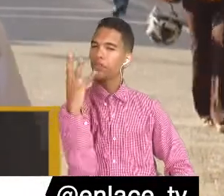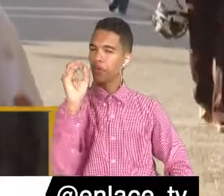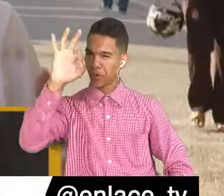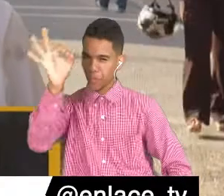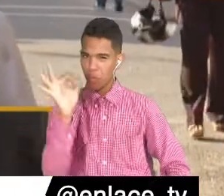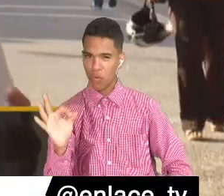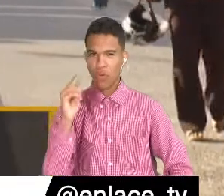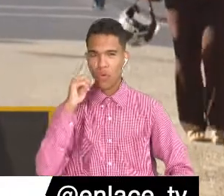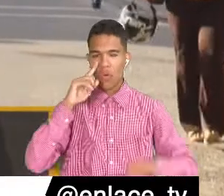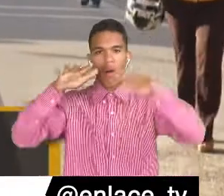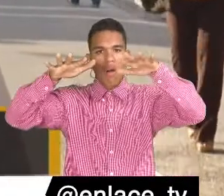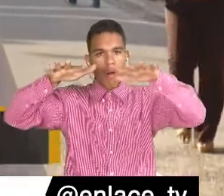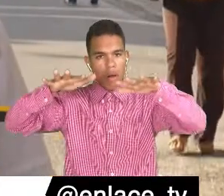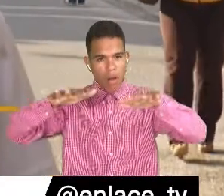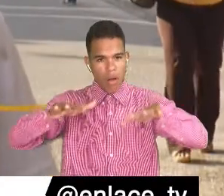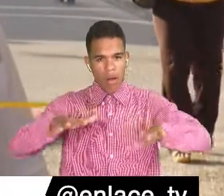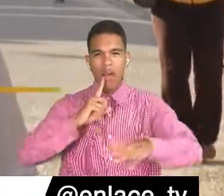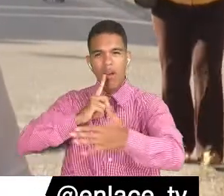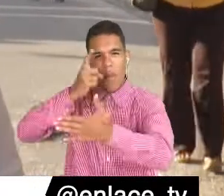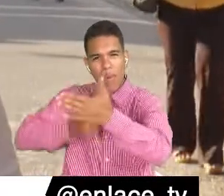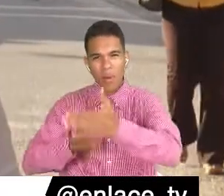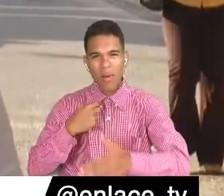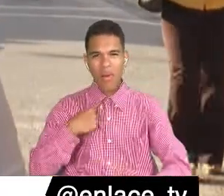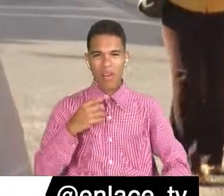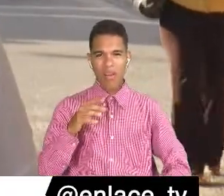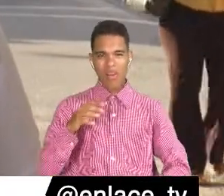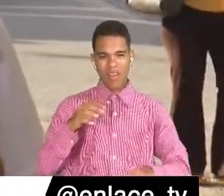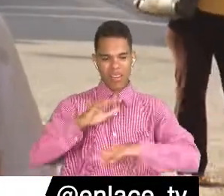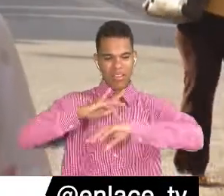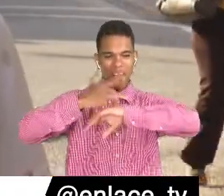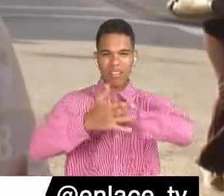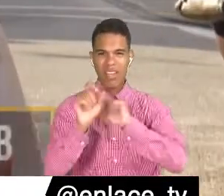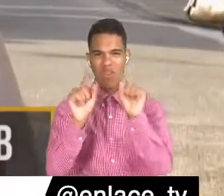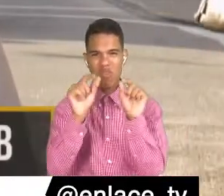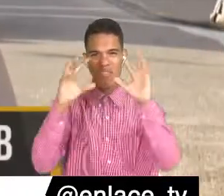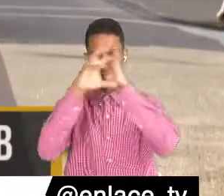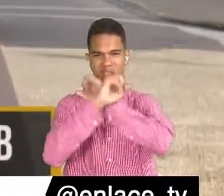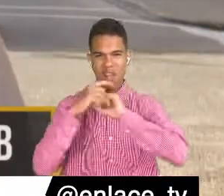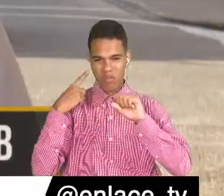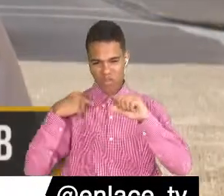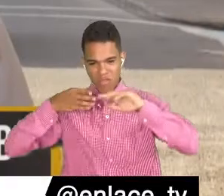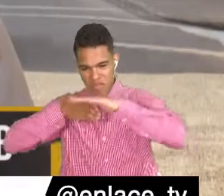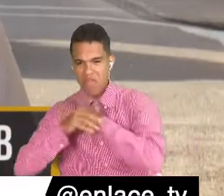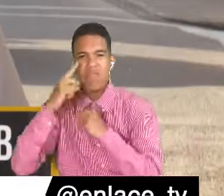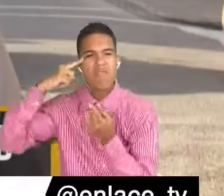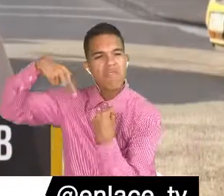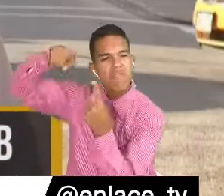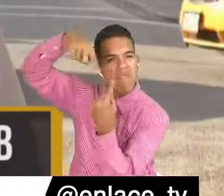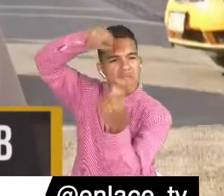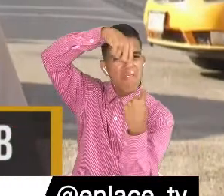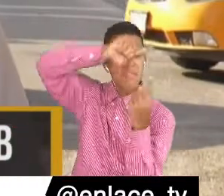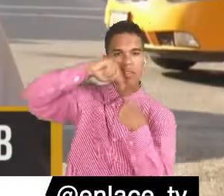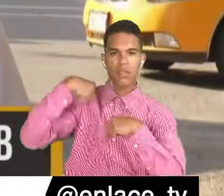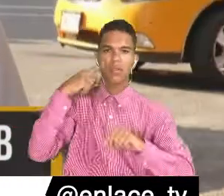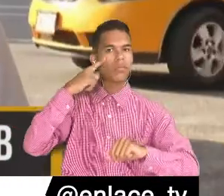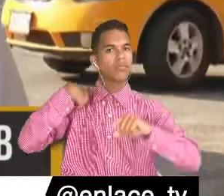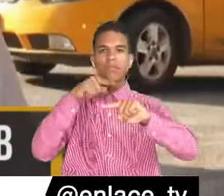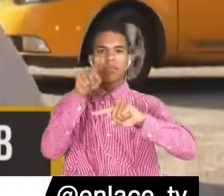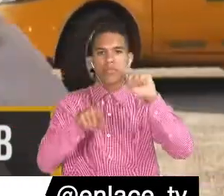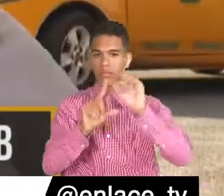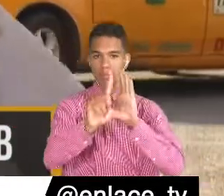número de infractores, de personas que sacaban las motocicletas después de las 11 de la noche. Para las autoridades de tránsito ese balance es positivo, pues también